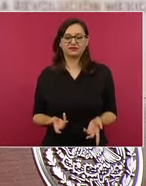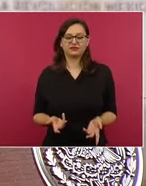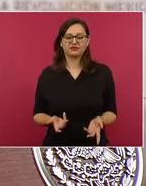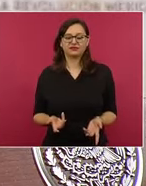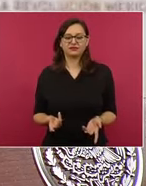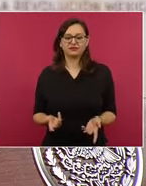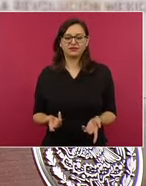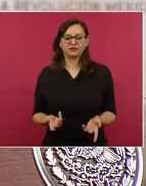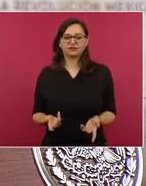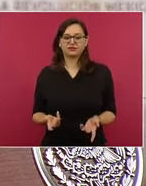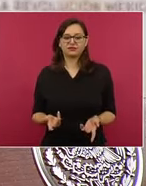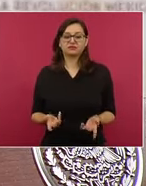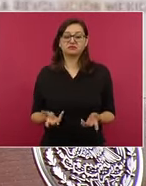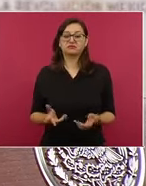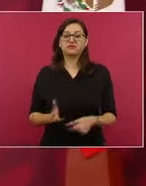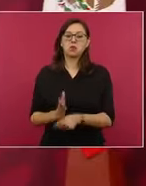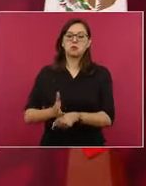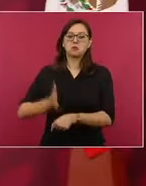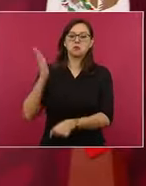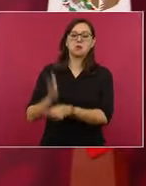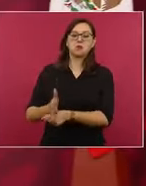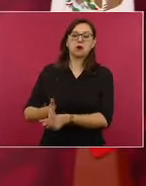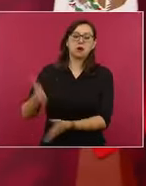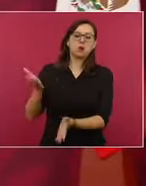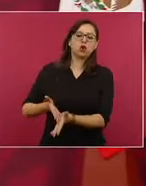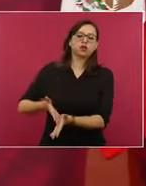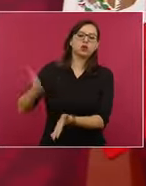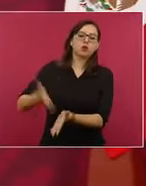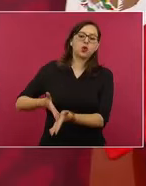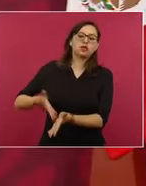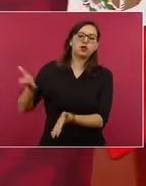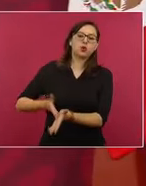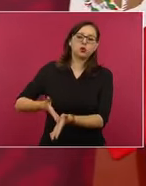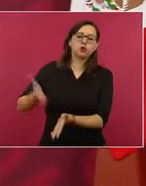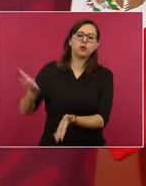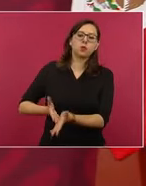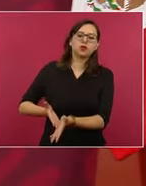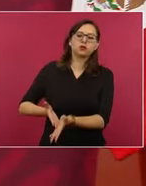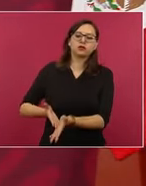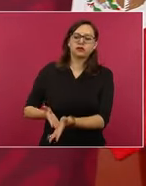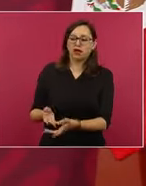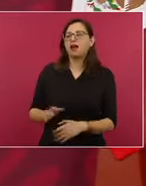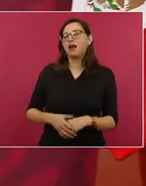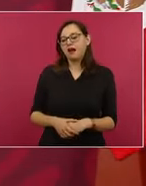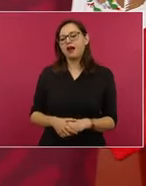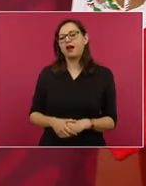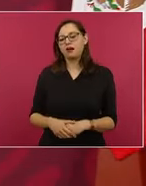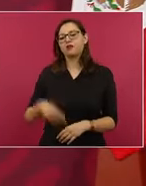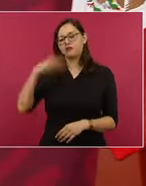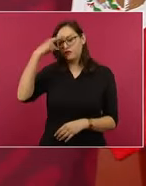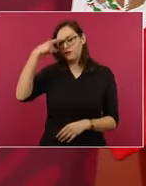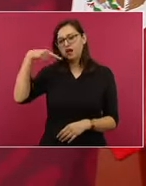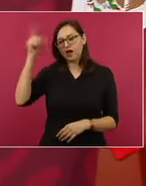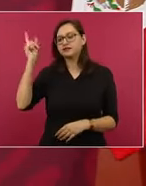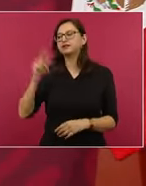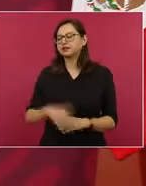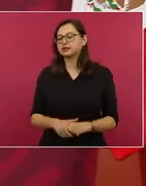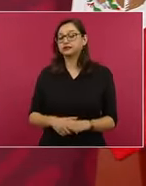vamos a decretar sanciones, sí, y vamos a mandar